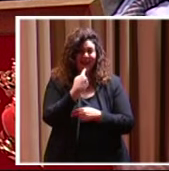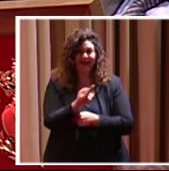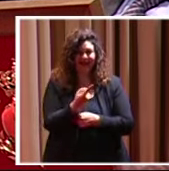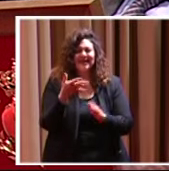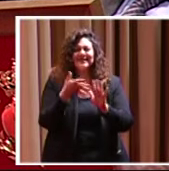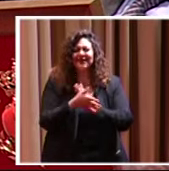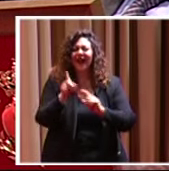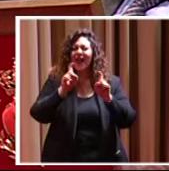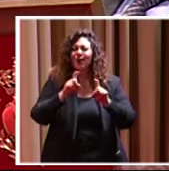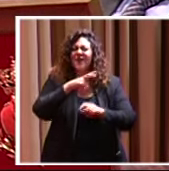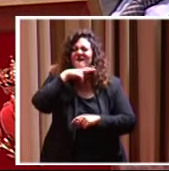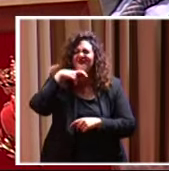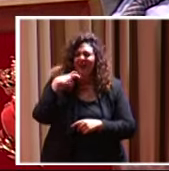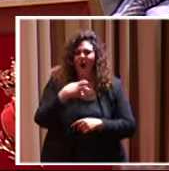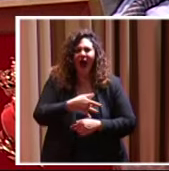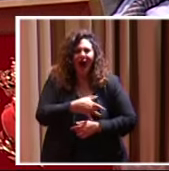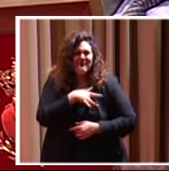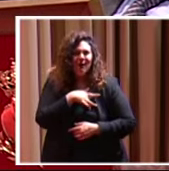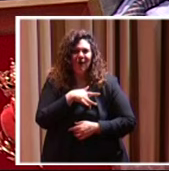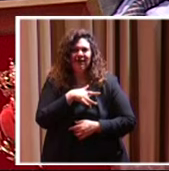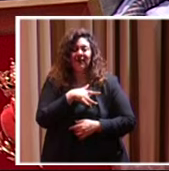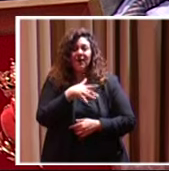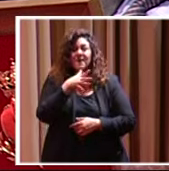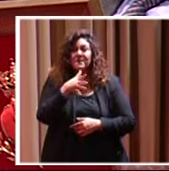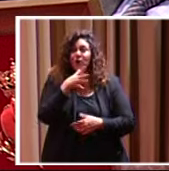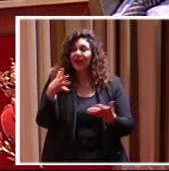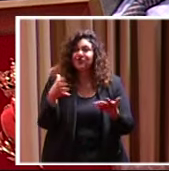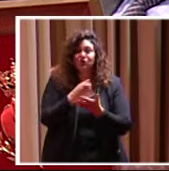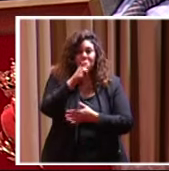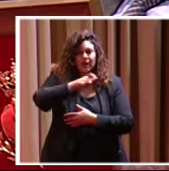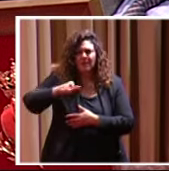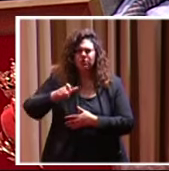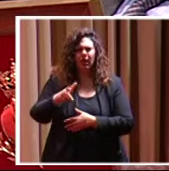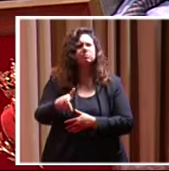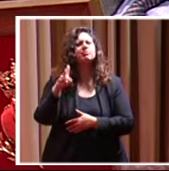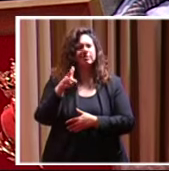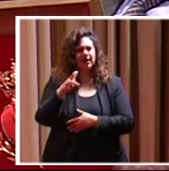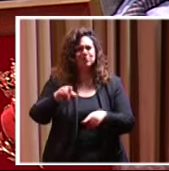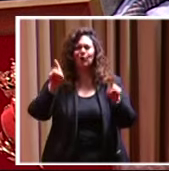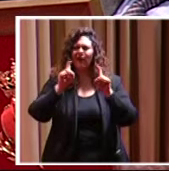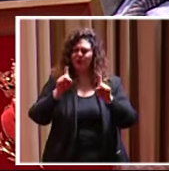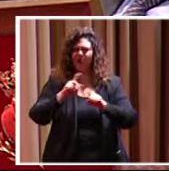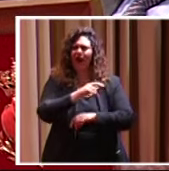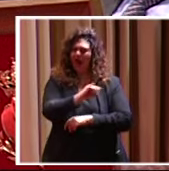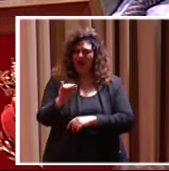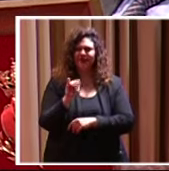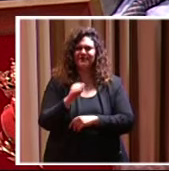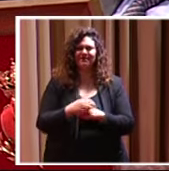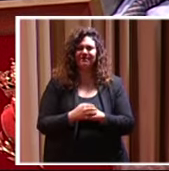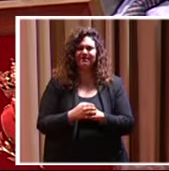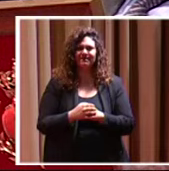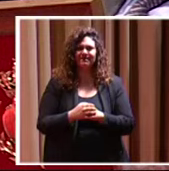valor de la educación con amor porque entiende que toda la población tiene derecho a una educación.